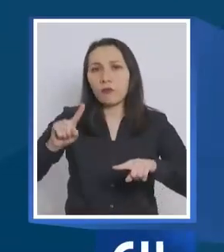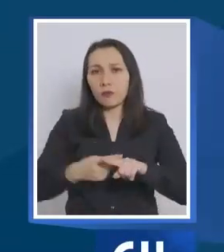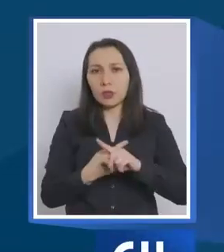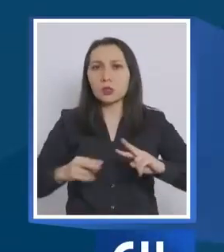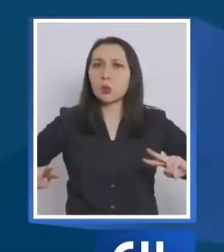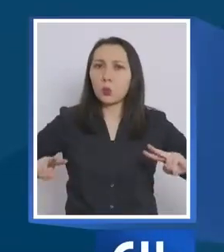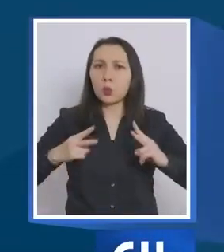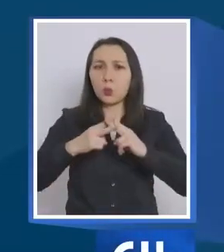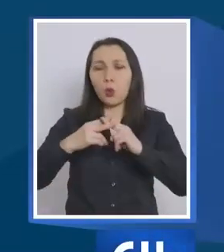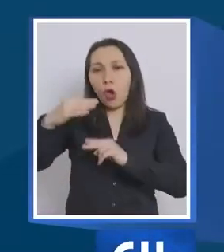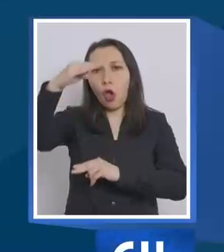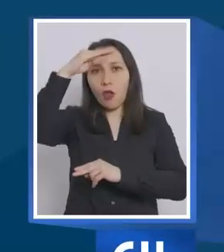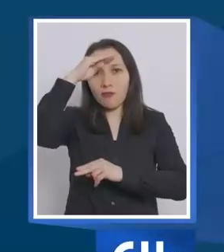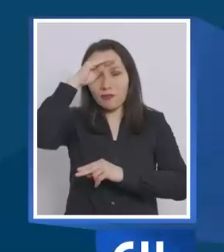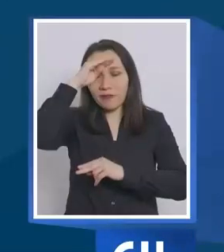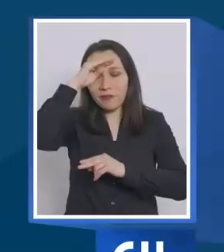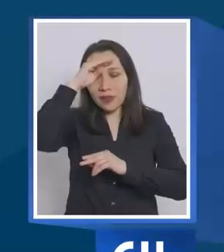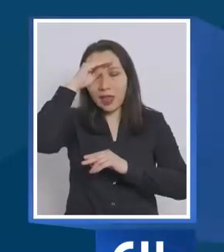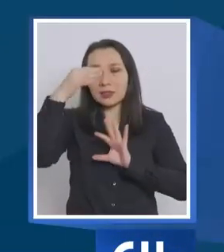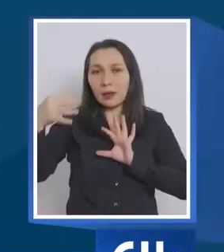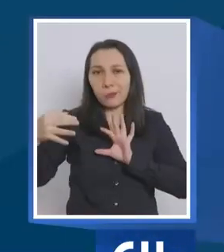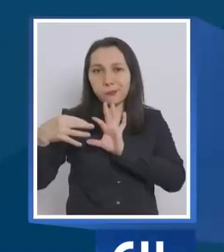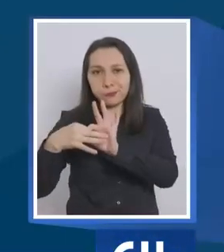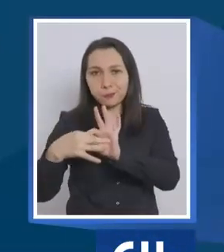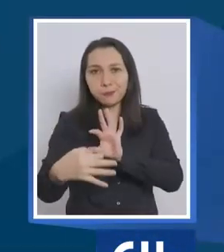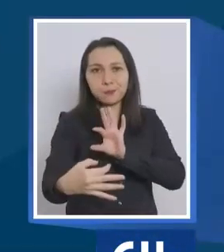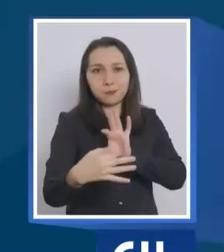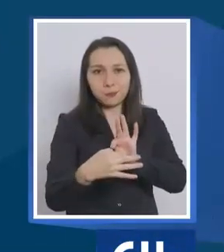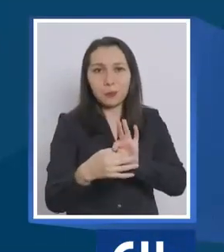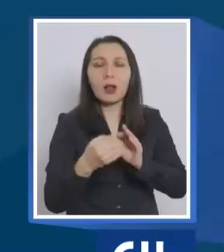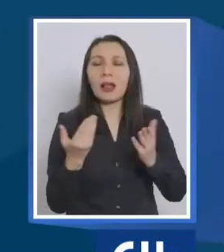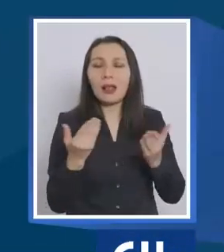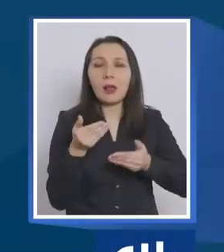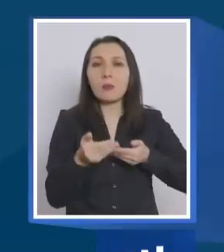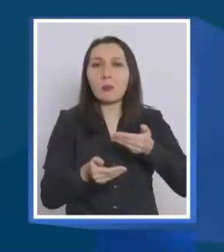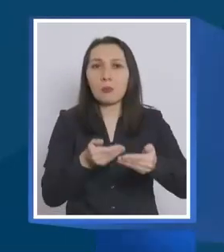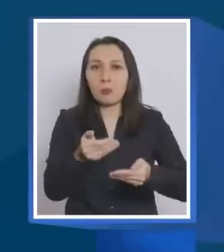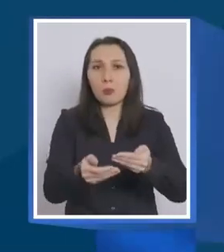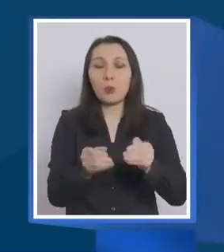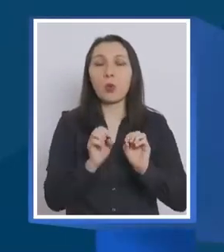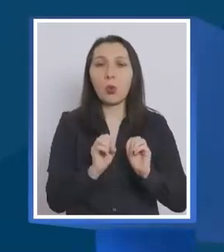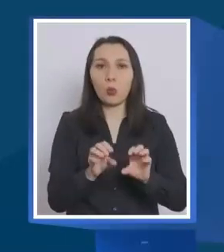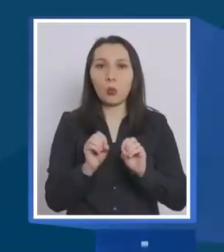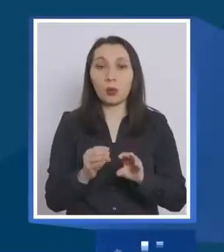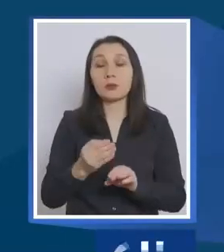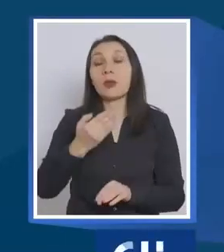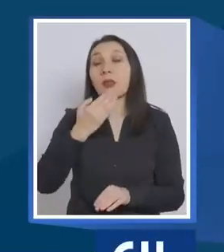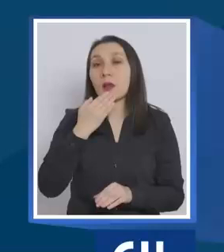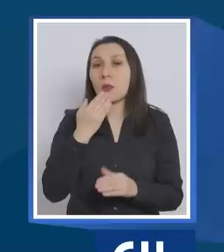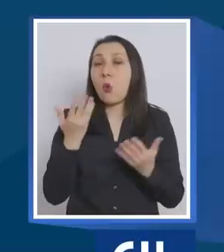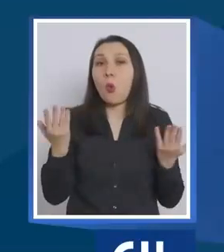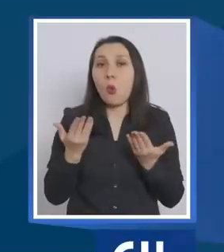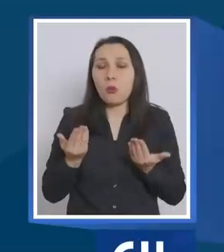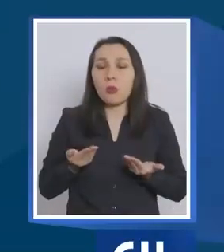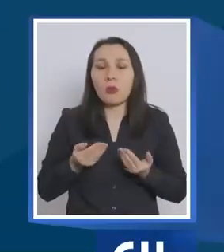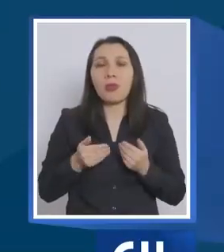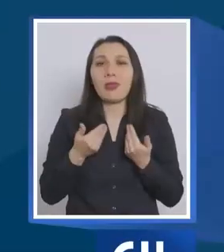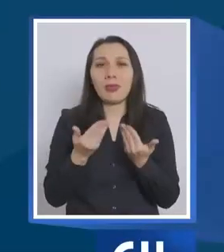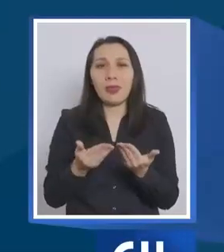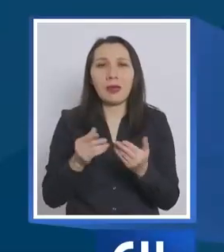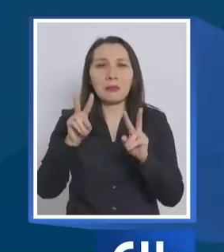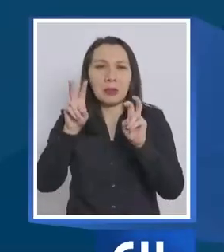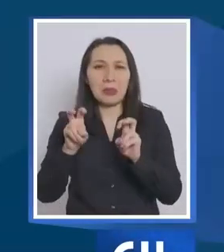confianzas en torno al proceso educativo y cómo generar, más allá